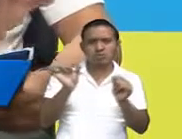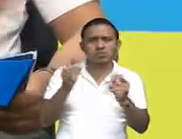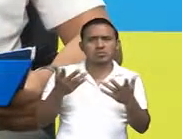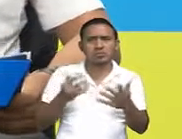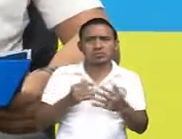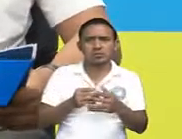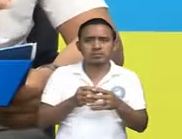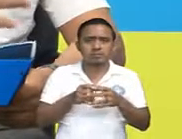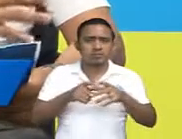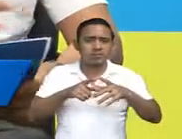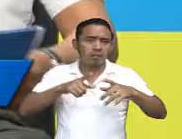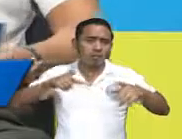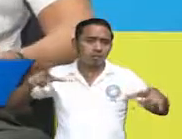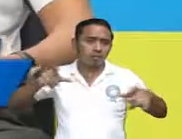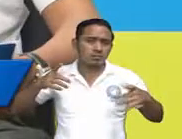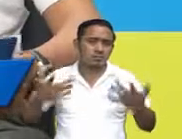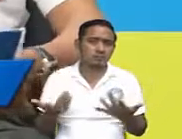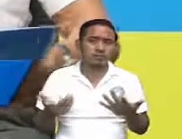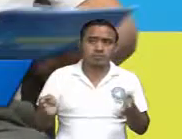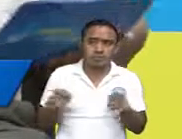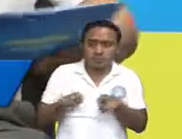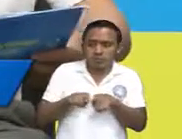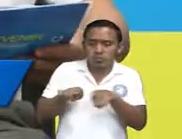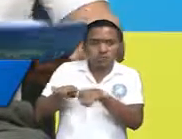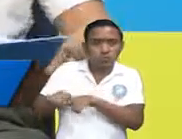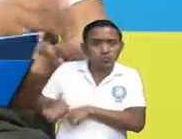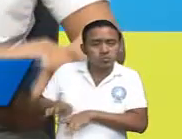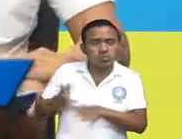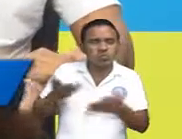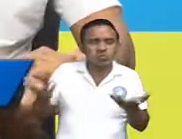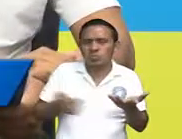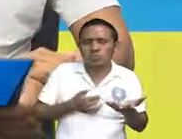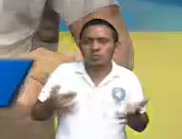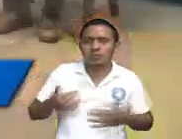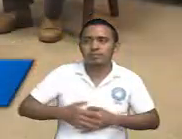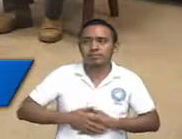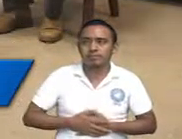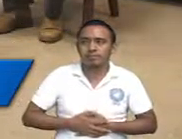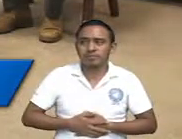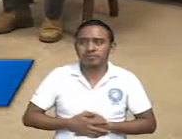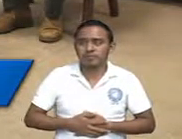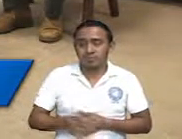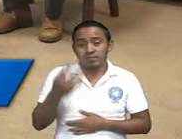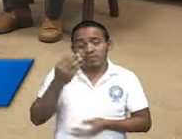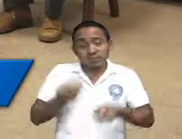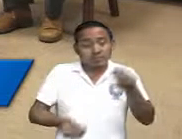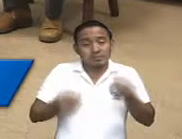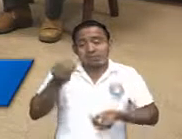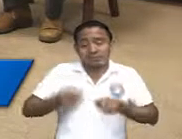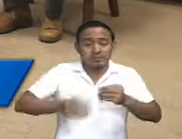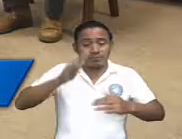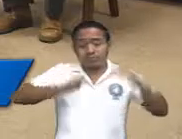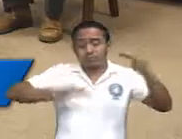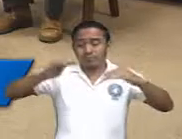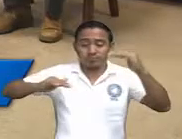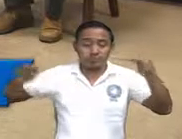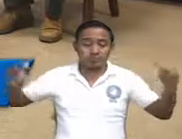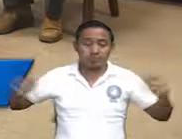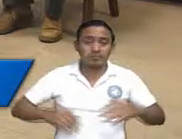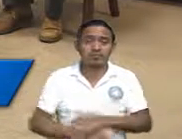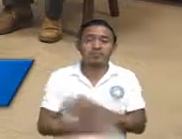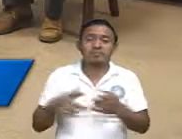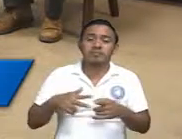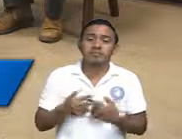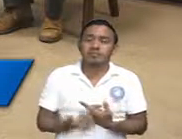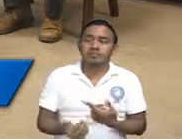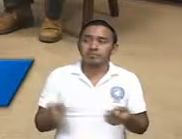más extendidas, están más pegadas? ¿Cómo? Como lo mencionas, son variables, son muy variables. Sí.